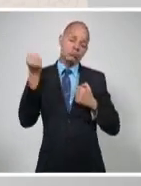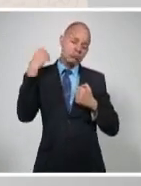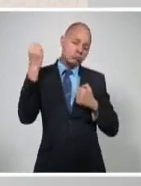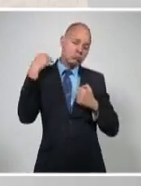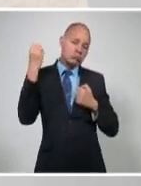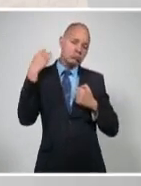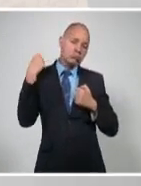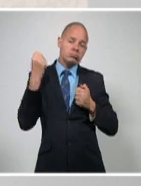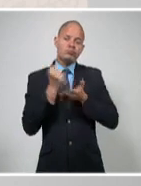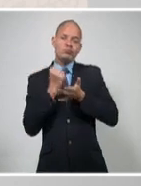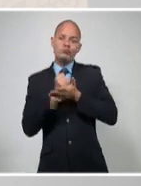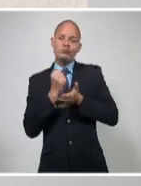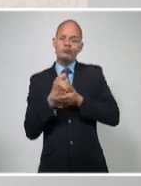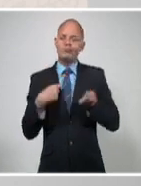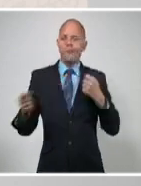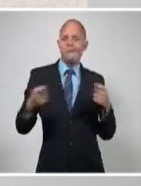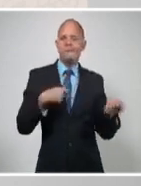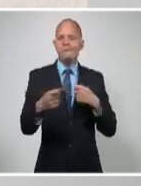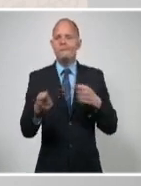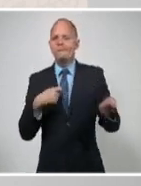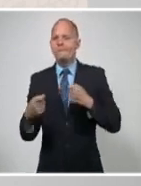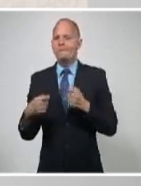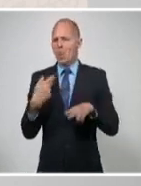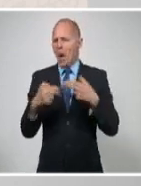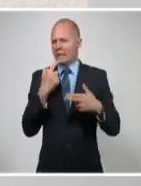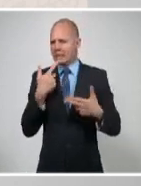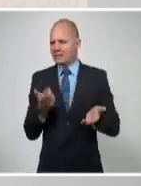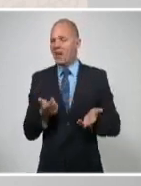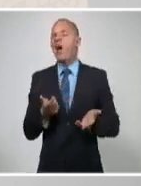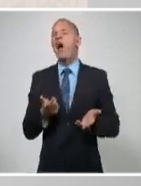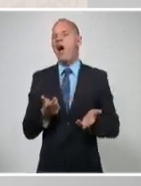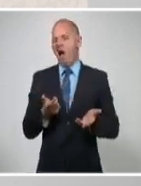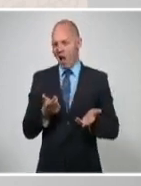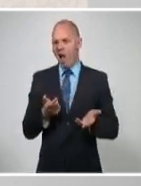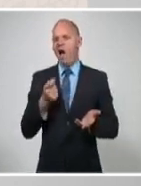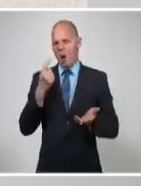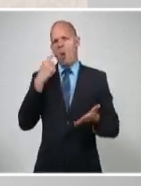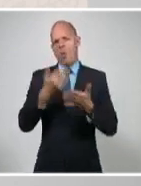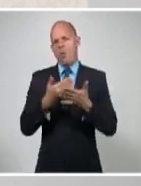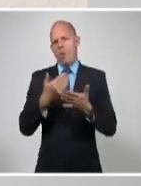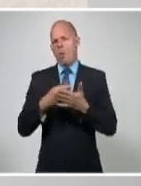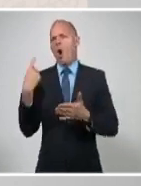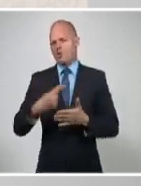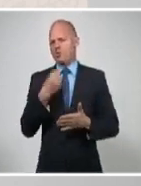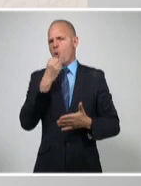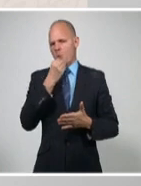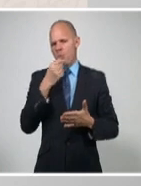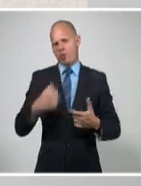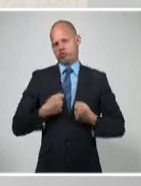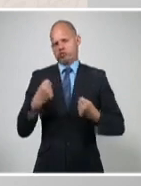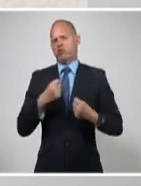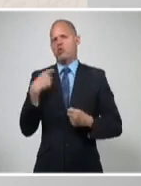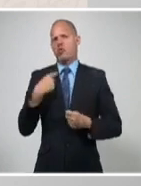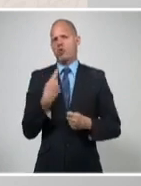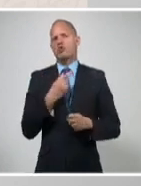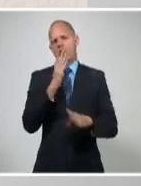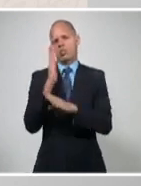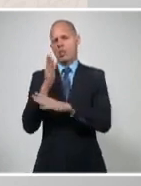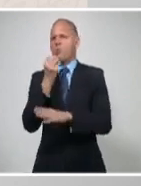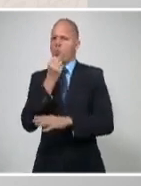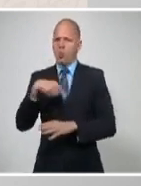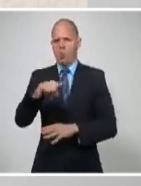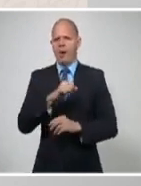efectiva. La idea es hacerles saber que somos nosotros los dueños del espacio simbólico. No olvidar eso.